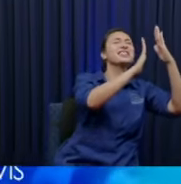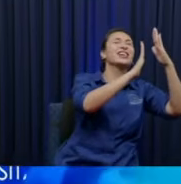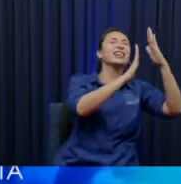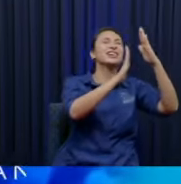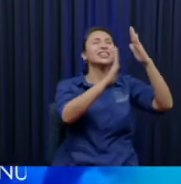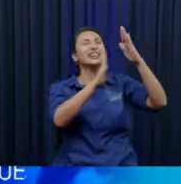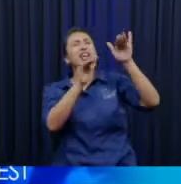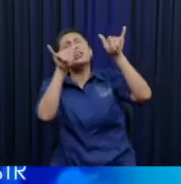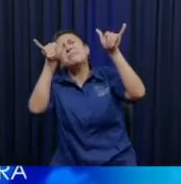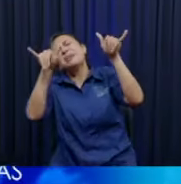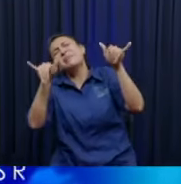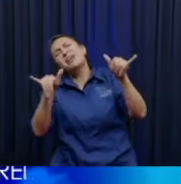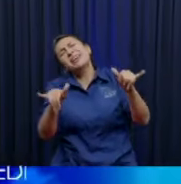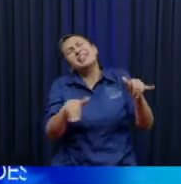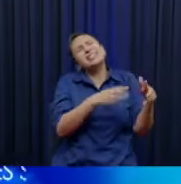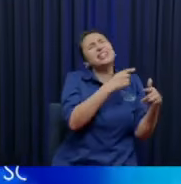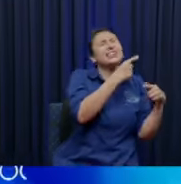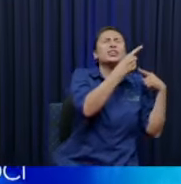ahí estar